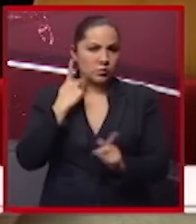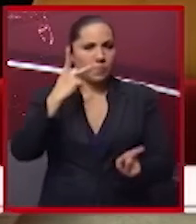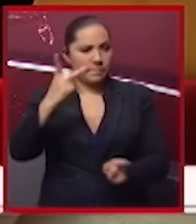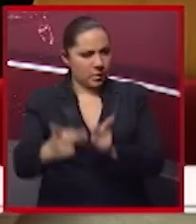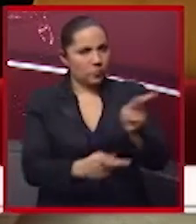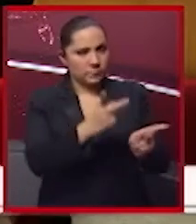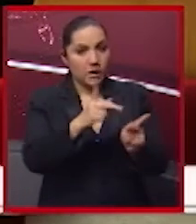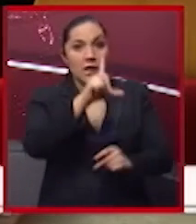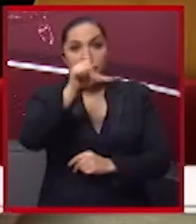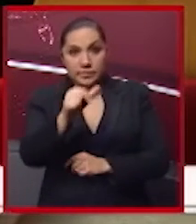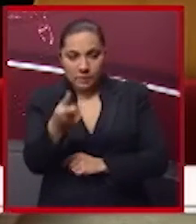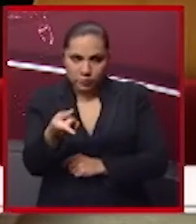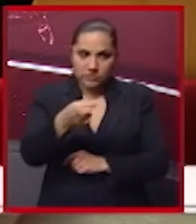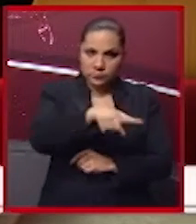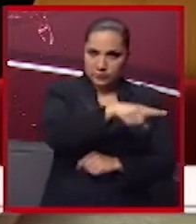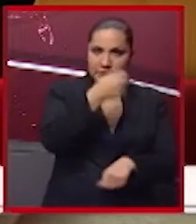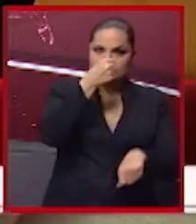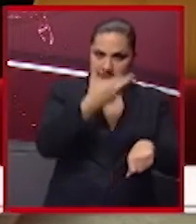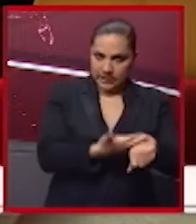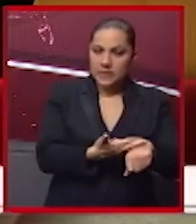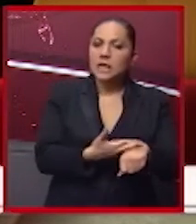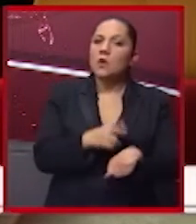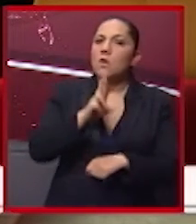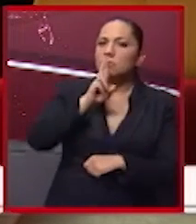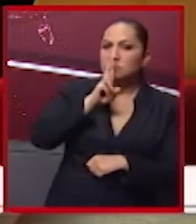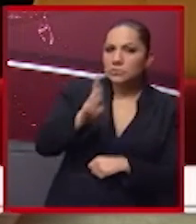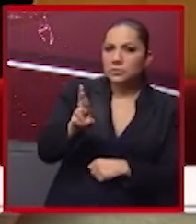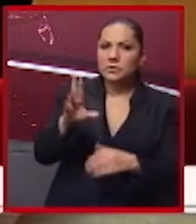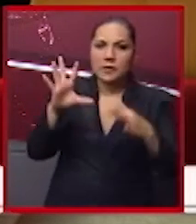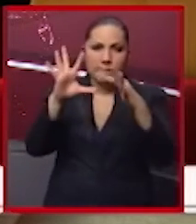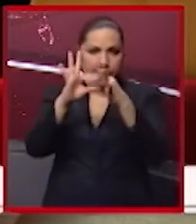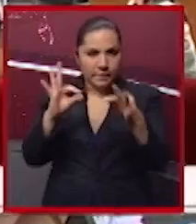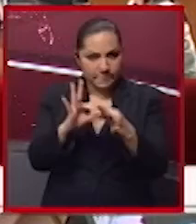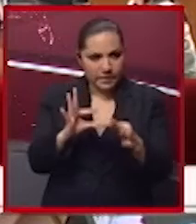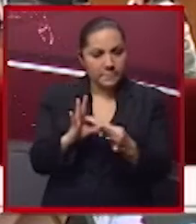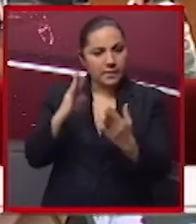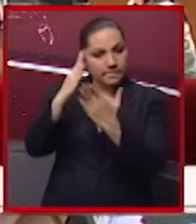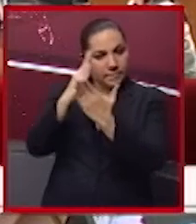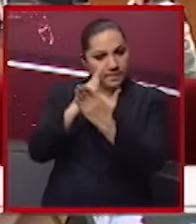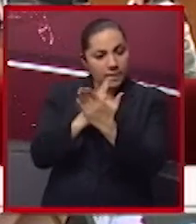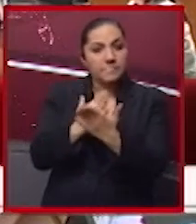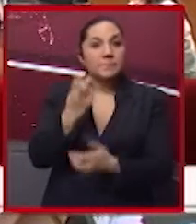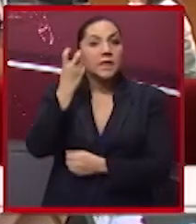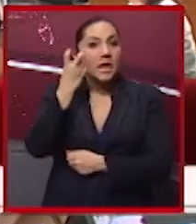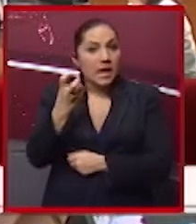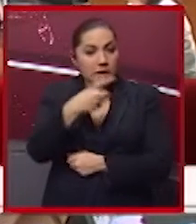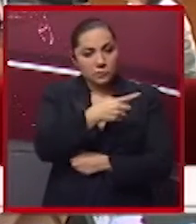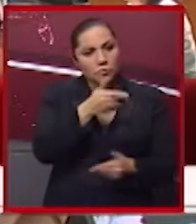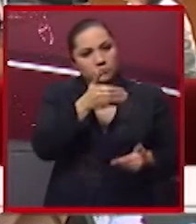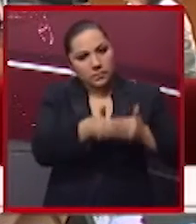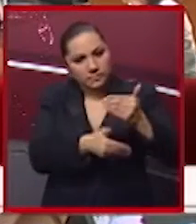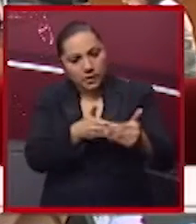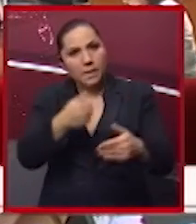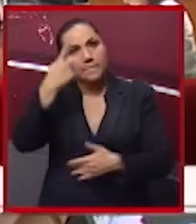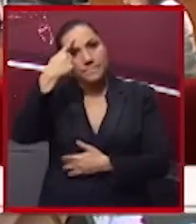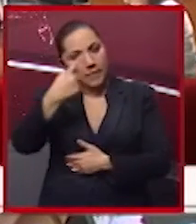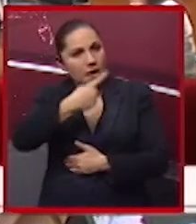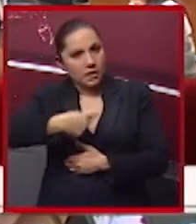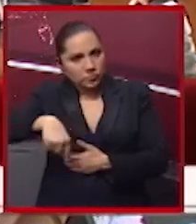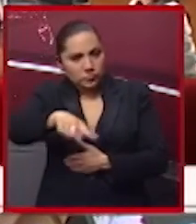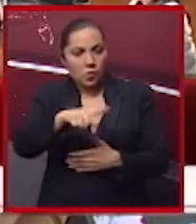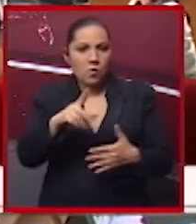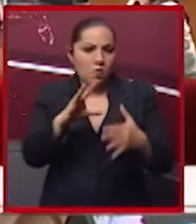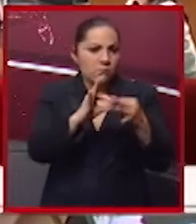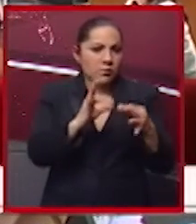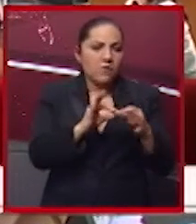responder los cuestionamientos. Precisamente el canciller habló de la política migratoria hacia los centroamericanos que cruzan por el territorio nacional